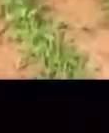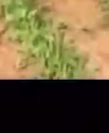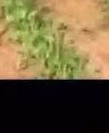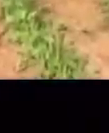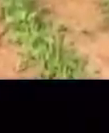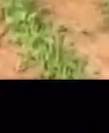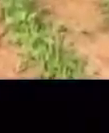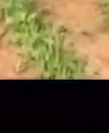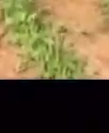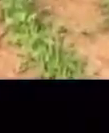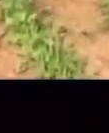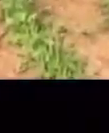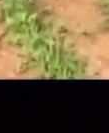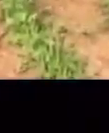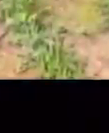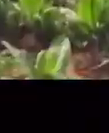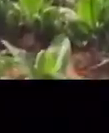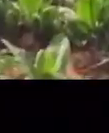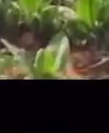llegó el río,